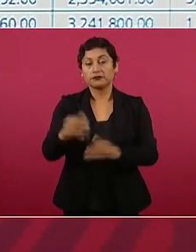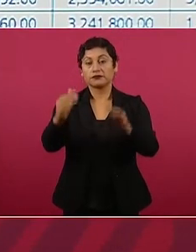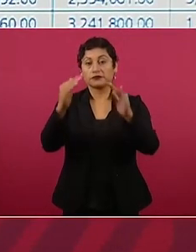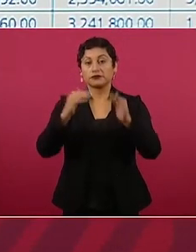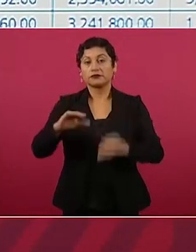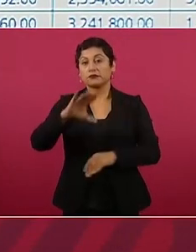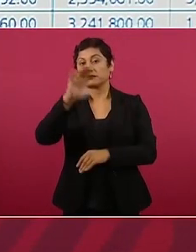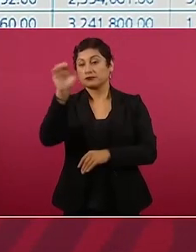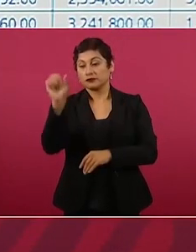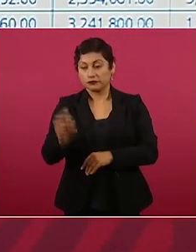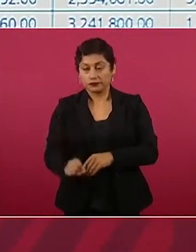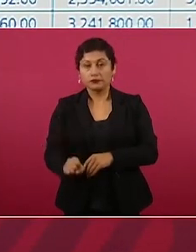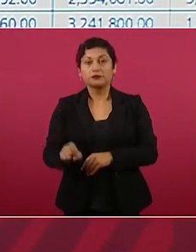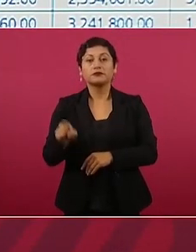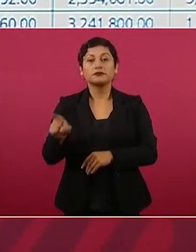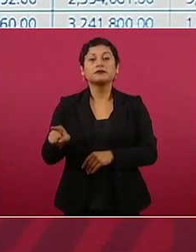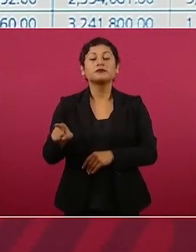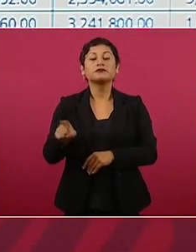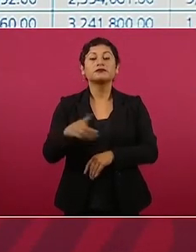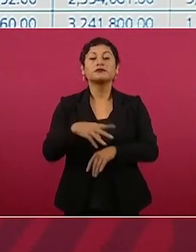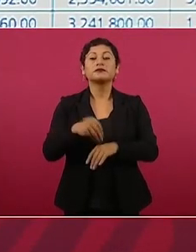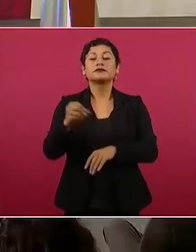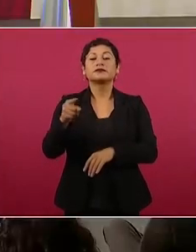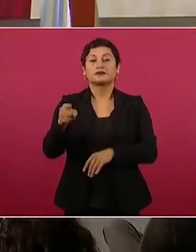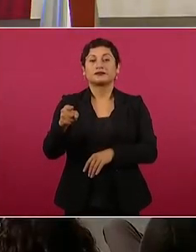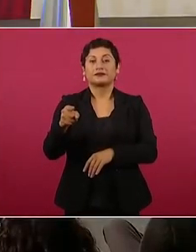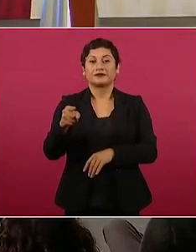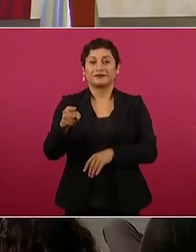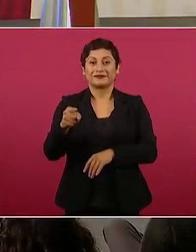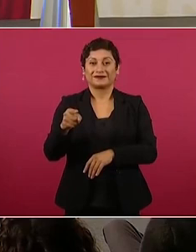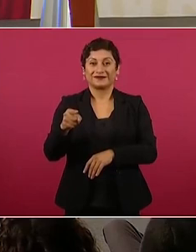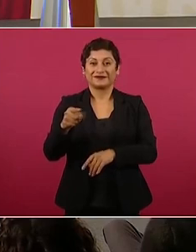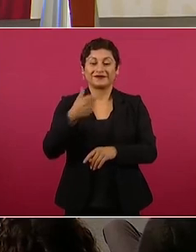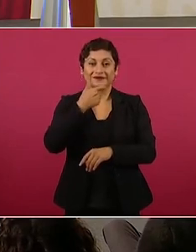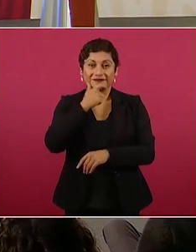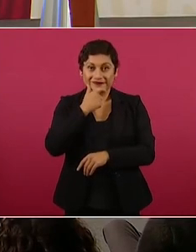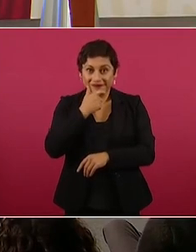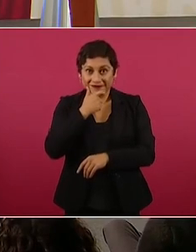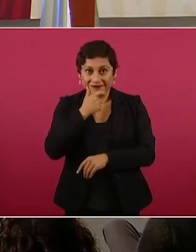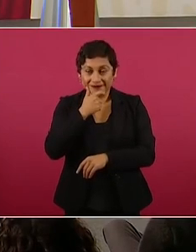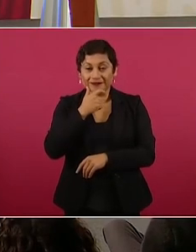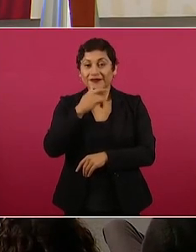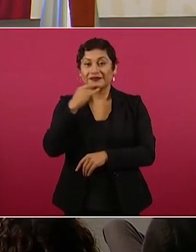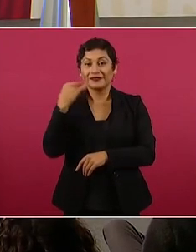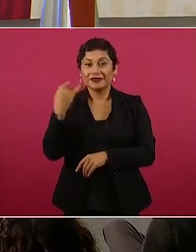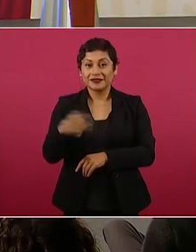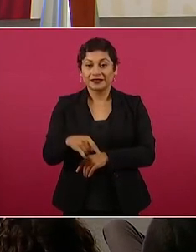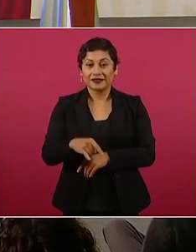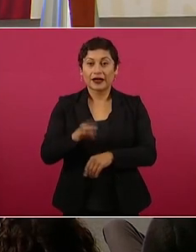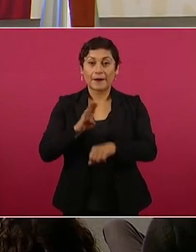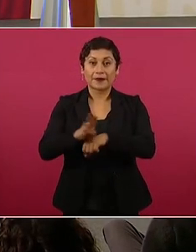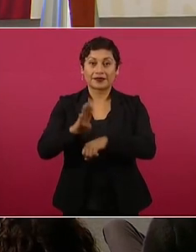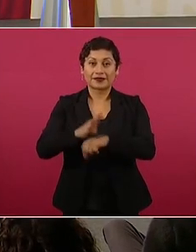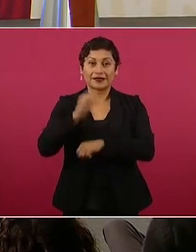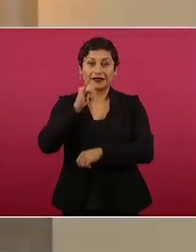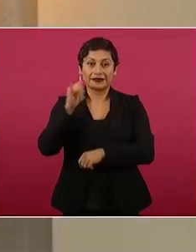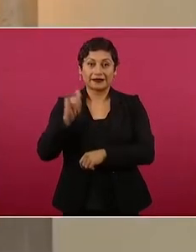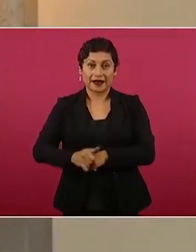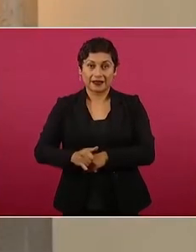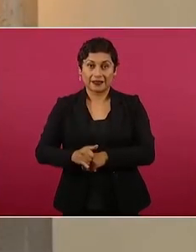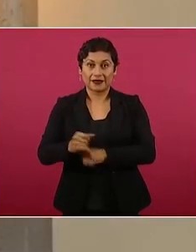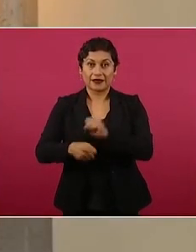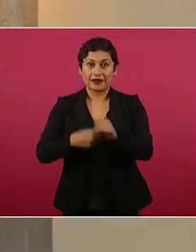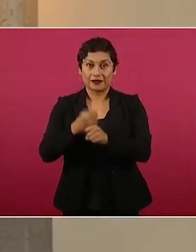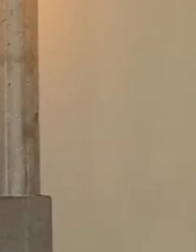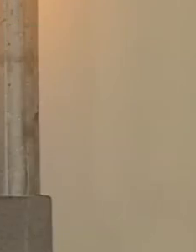Sudáfrica, Suecia, Reino Unido, Chile, Brasil e Italia. Así estaba 2016,